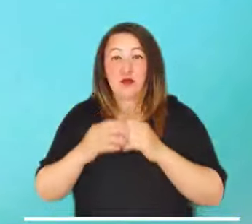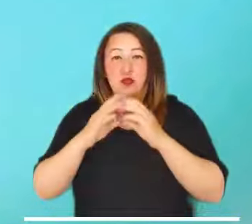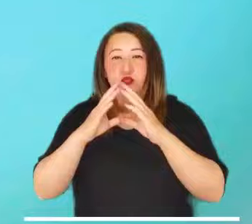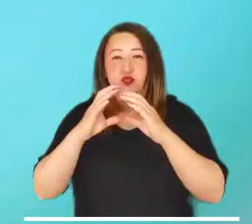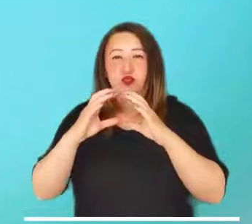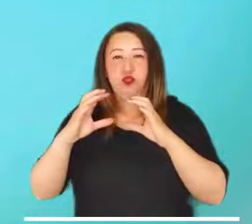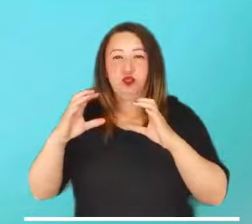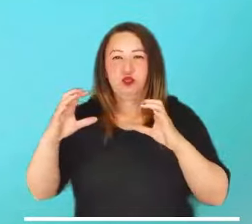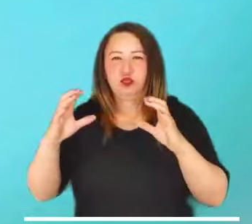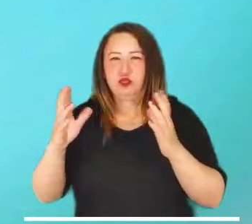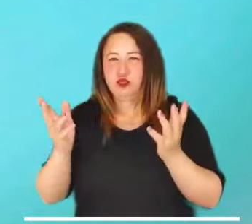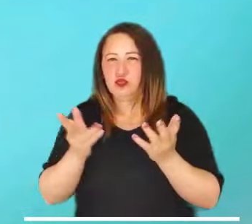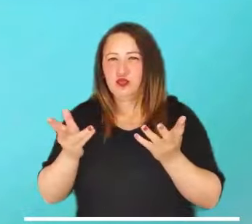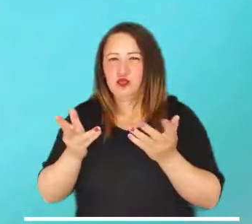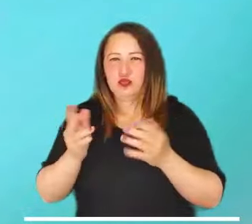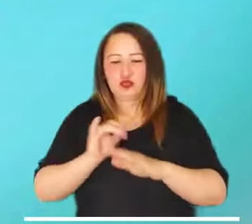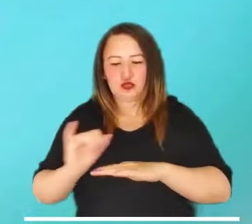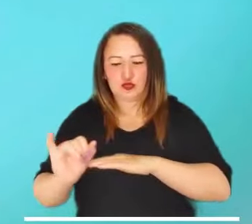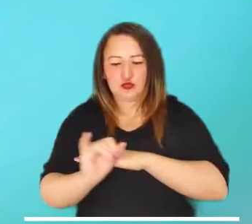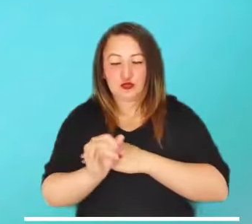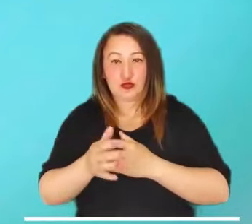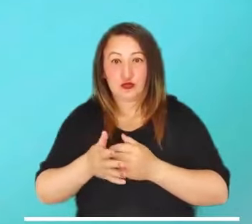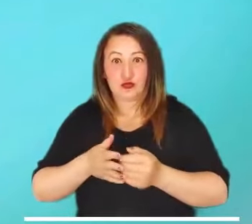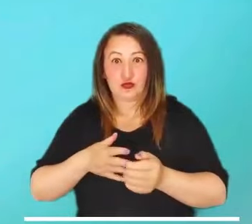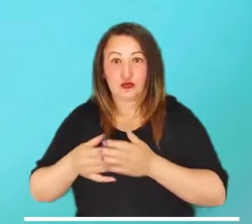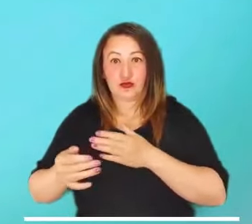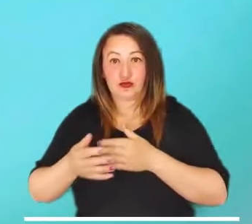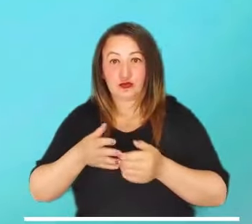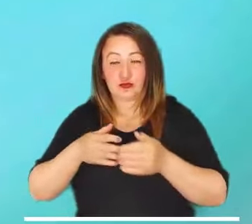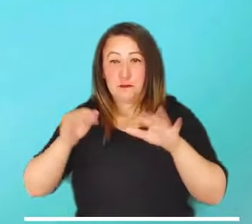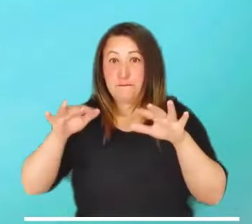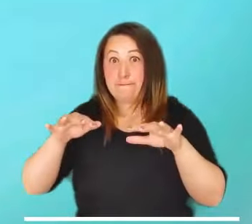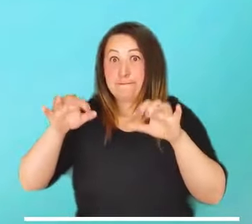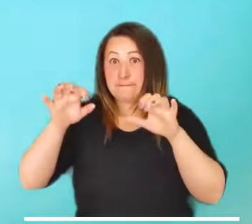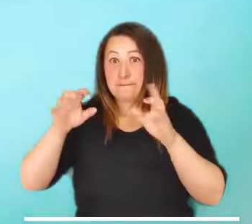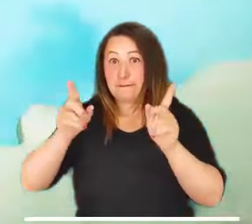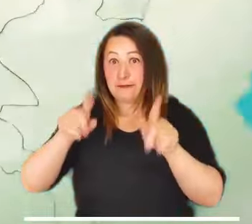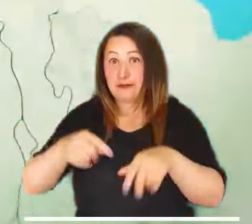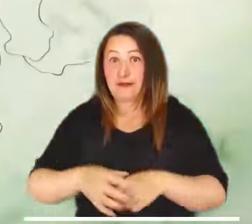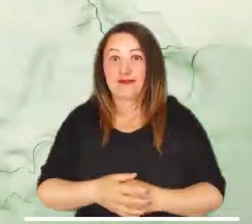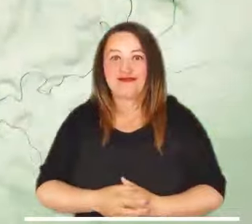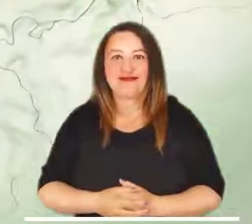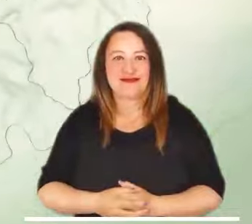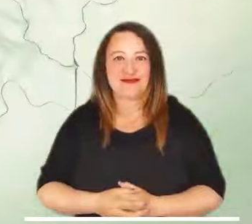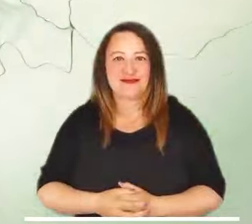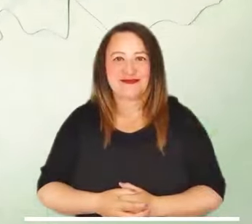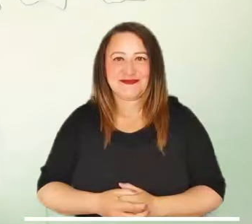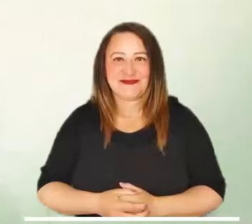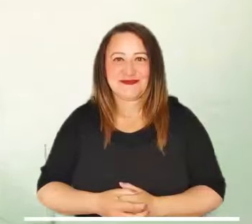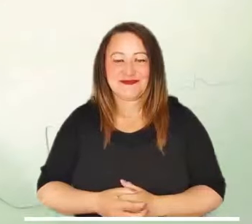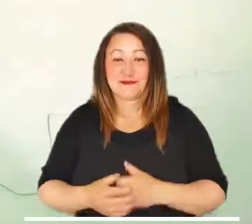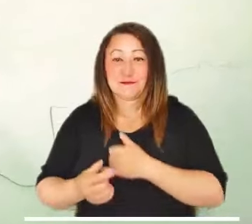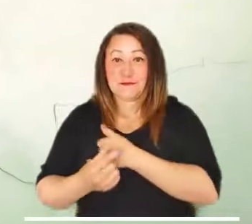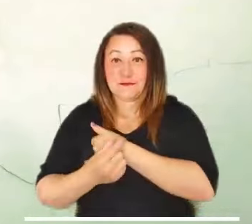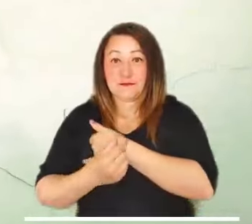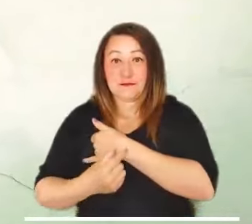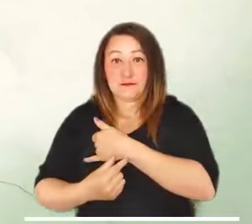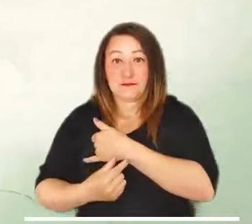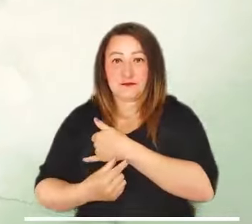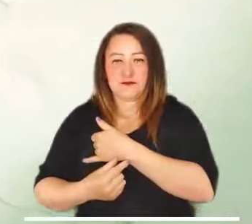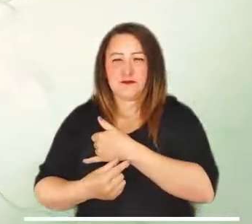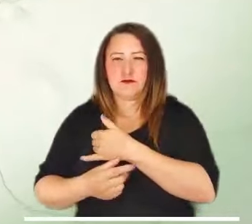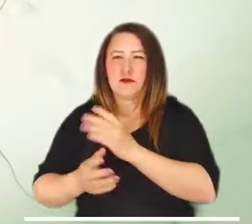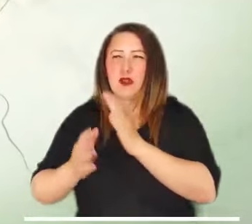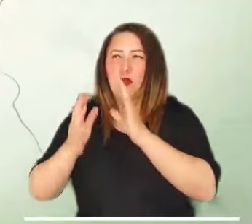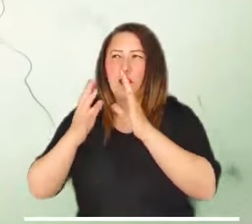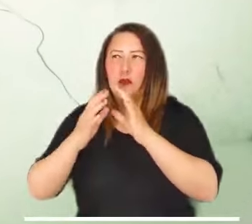Nubosidad ligera y parcial se pronostica en las islas, donde también persistirá el tiempo seco. El Pacífico